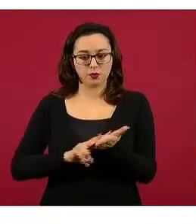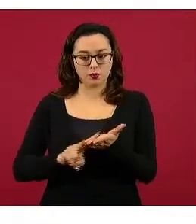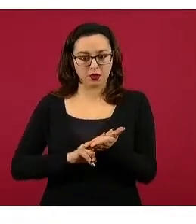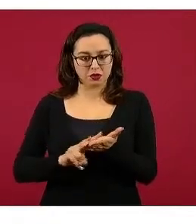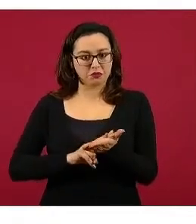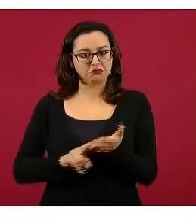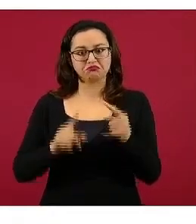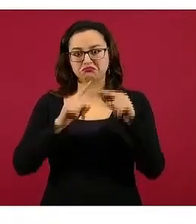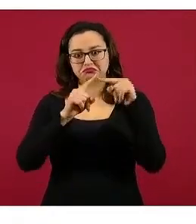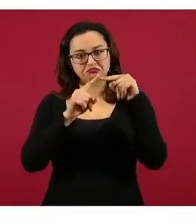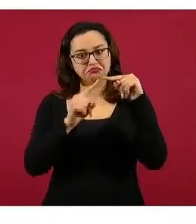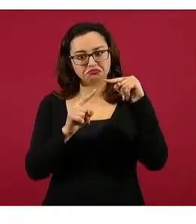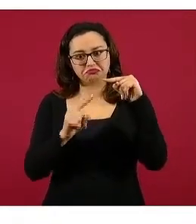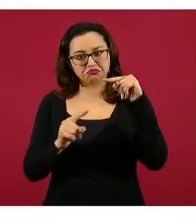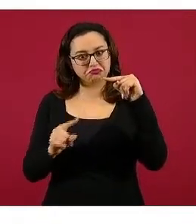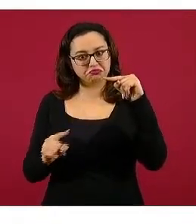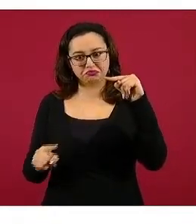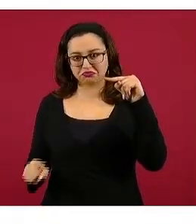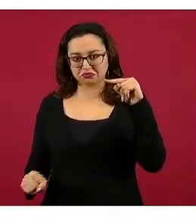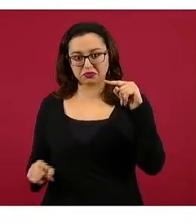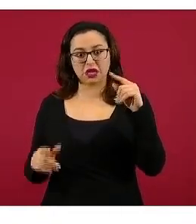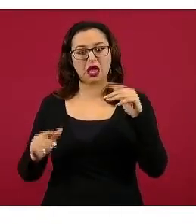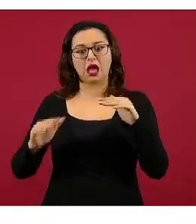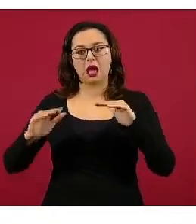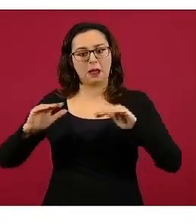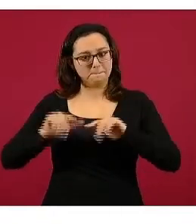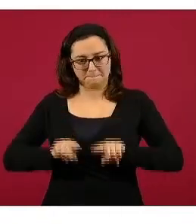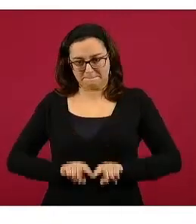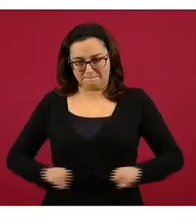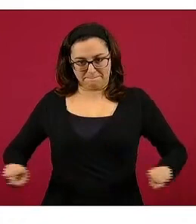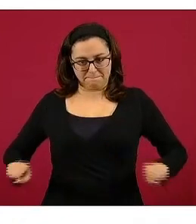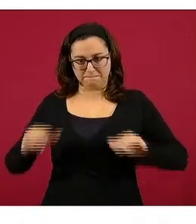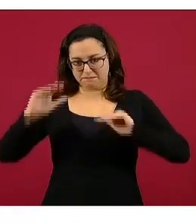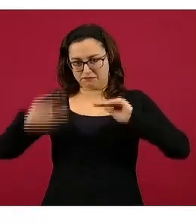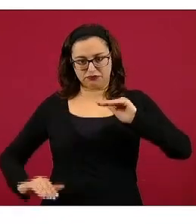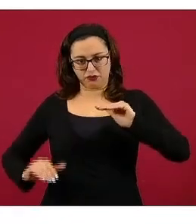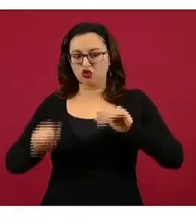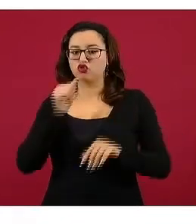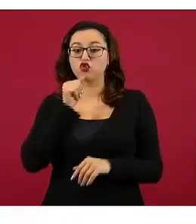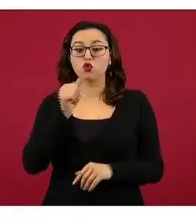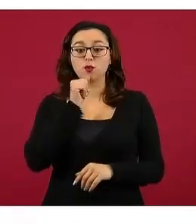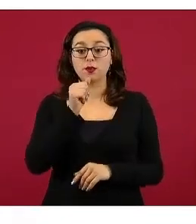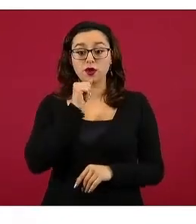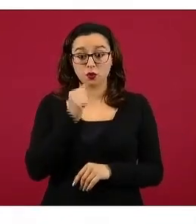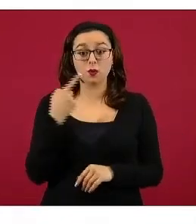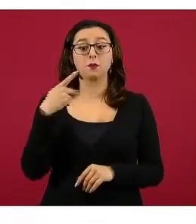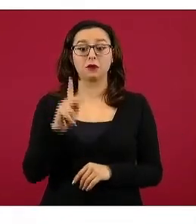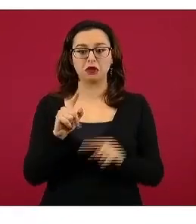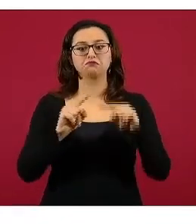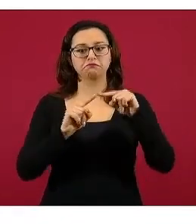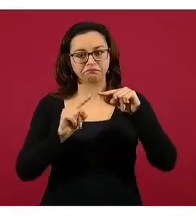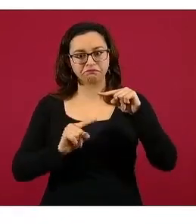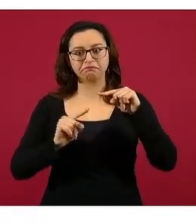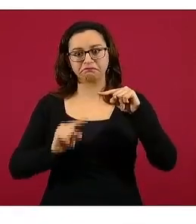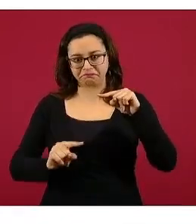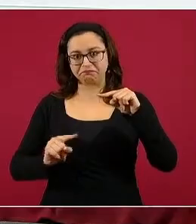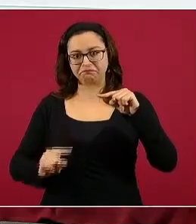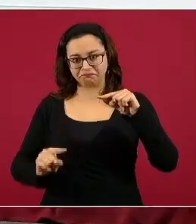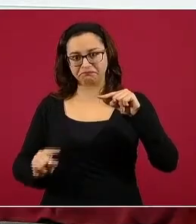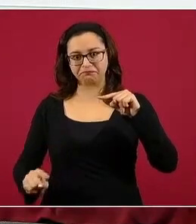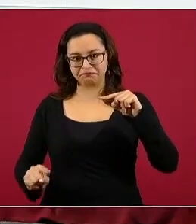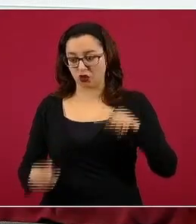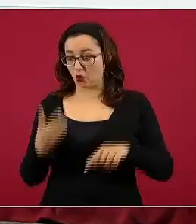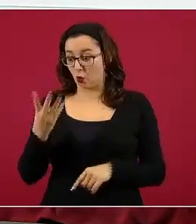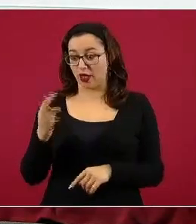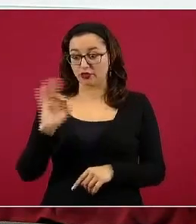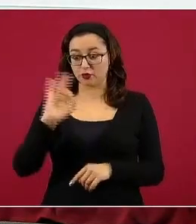descenso continuo muy importante, no ha llegado a su momento basal, está abriendo con un 4%, pero realmente por el resto de